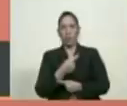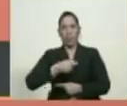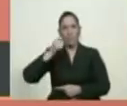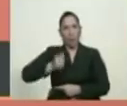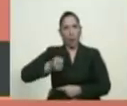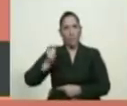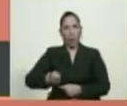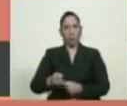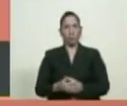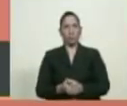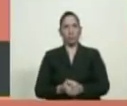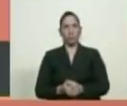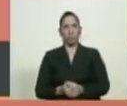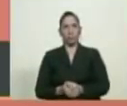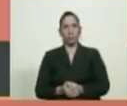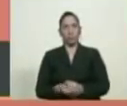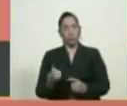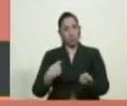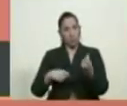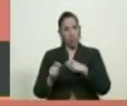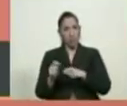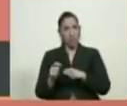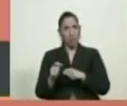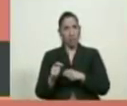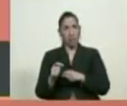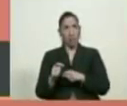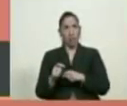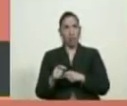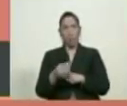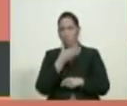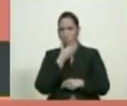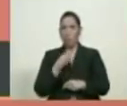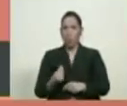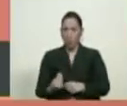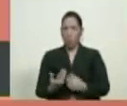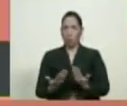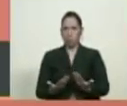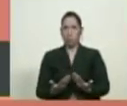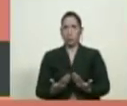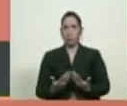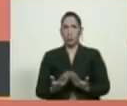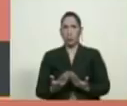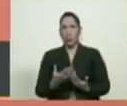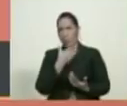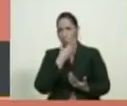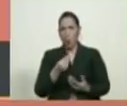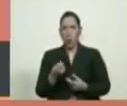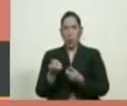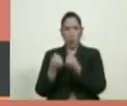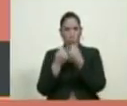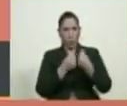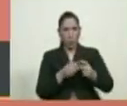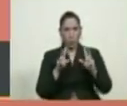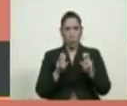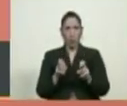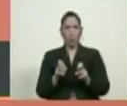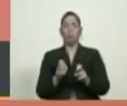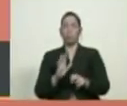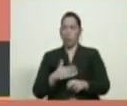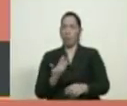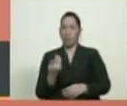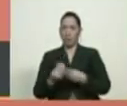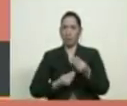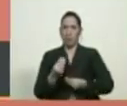Y si quiere vender bolívares soberanos y comprar dólares, pues también, de manera paulatina, lo podrá hacer en base al precio